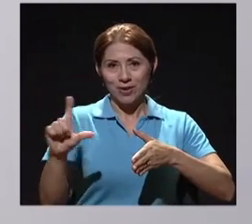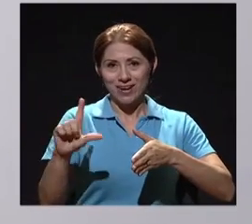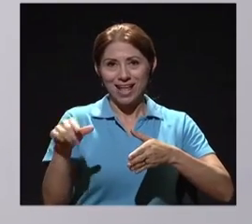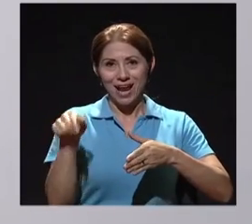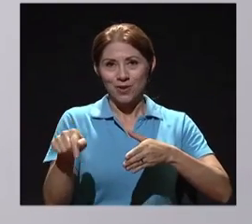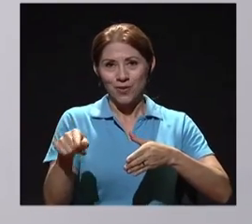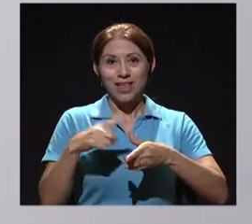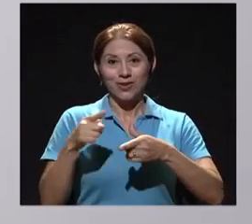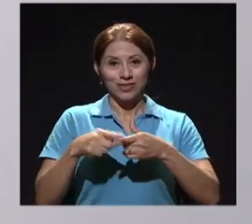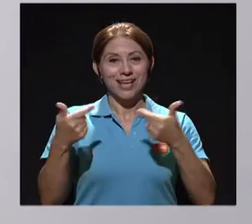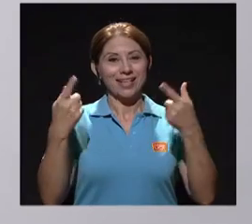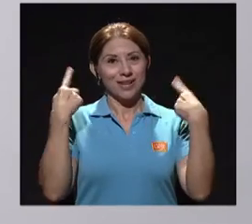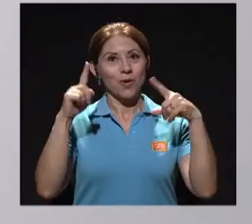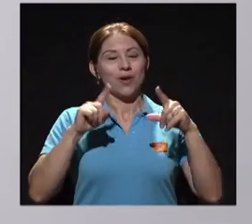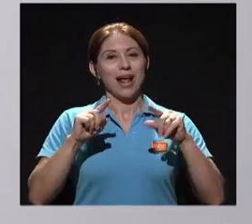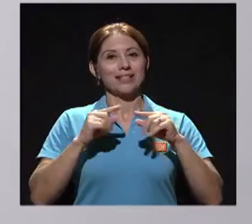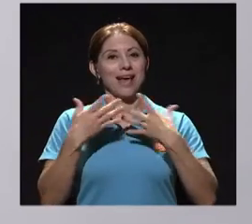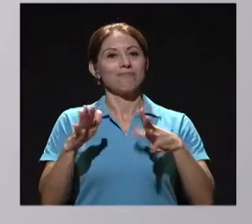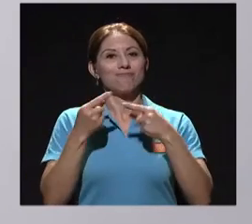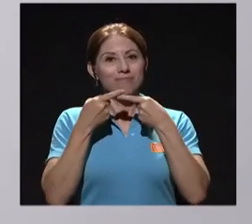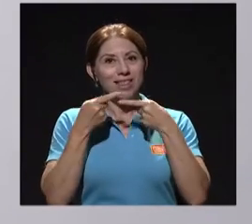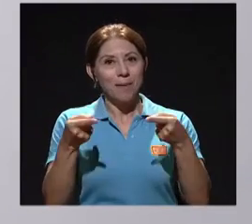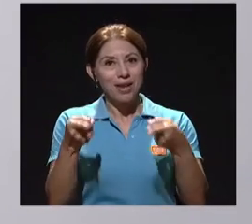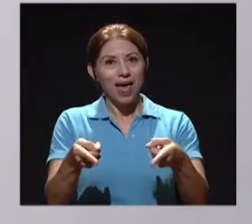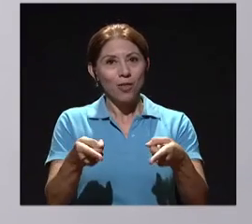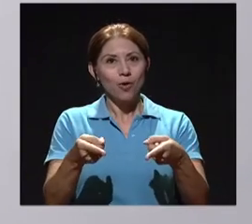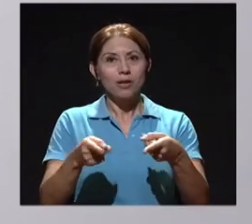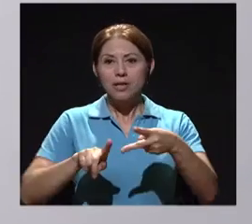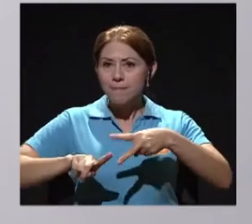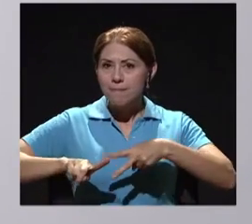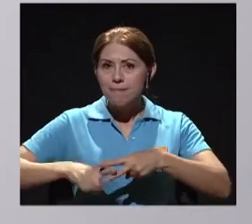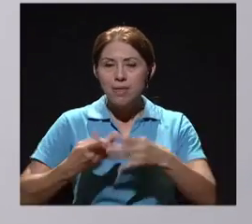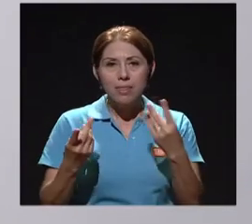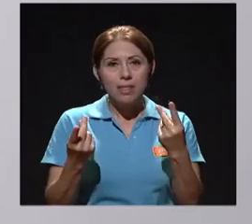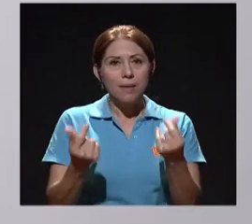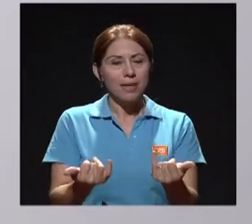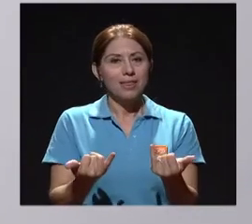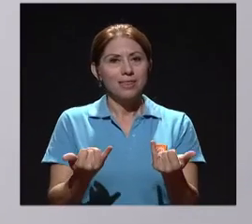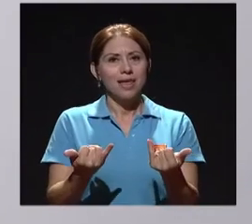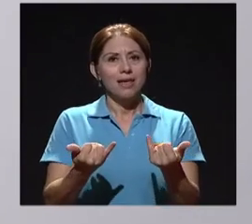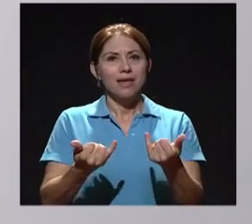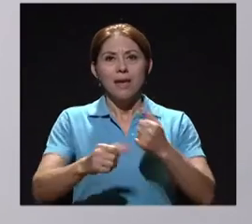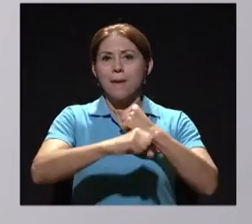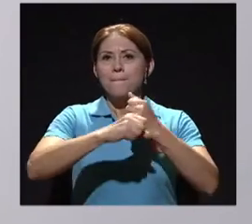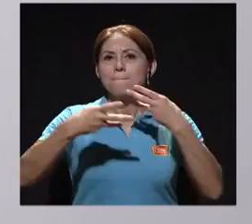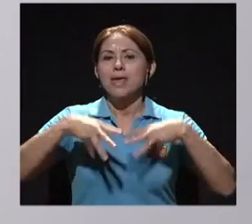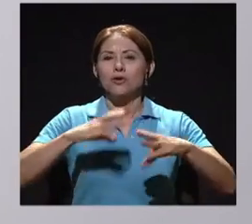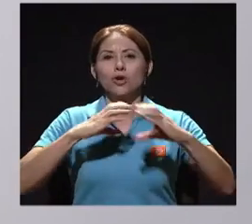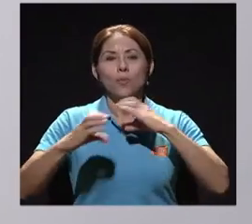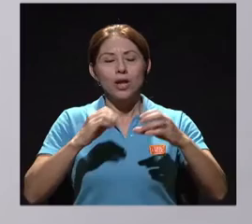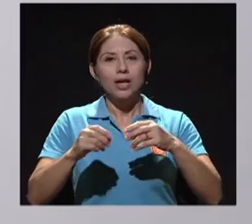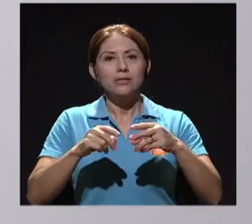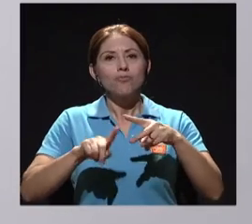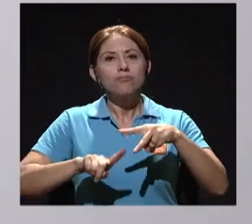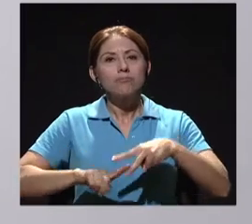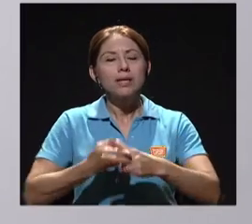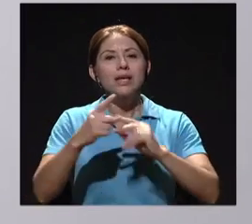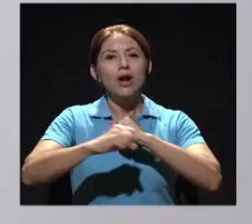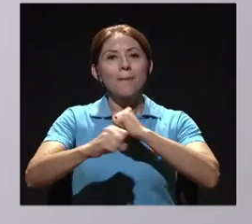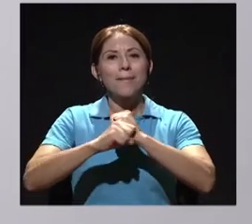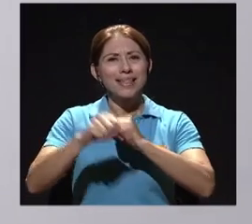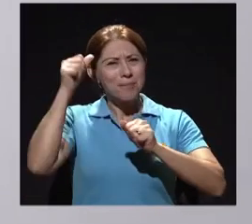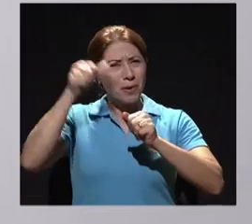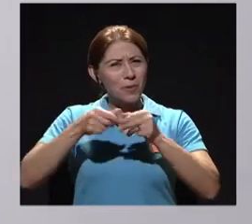a penas ser dictaminados sale una campaña en medios me acuerdo una portada a la nación la podemos buscar diciendo que el